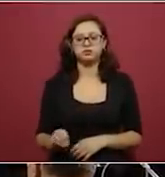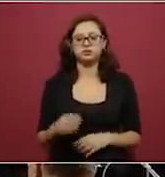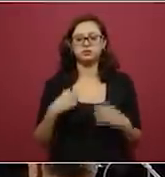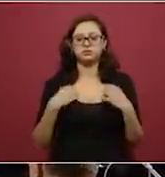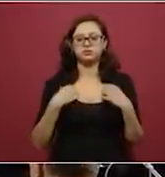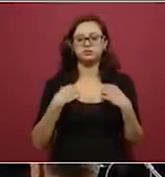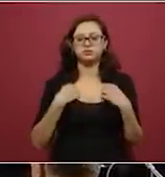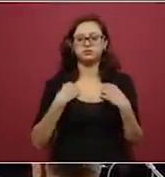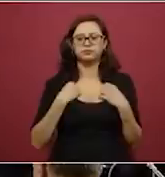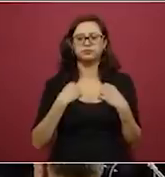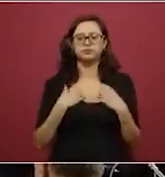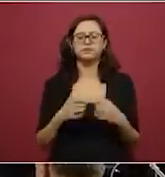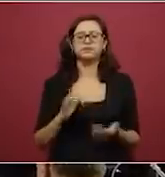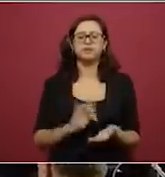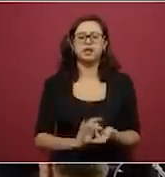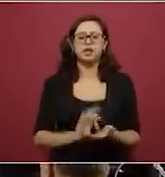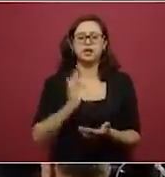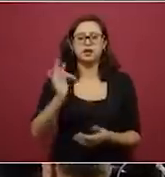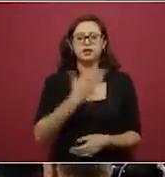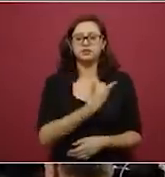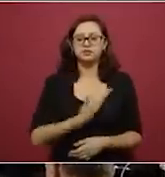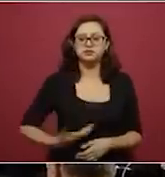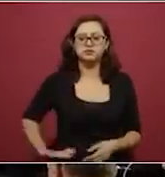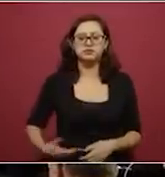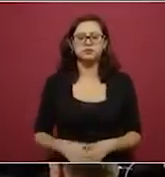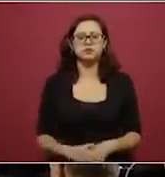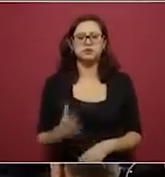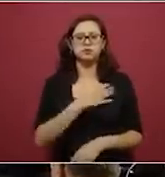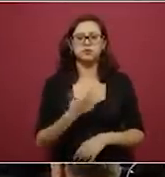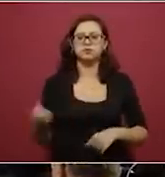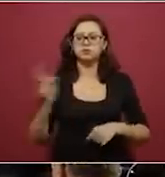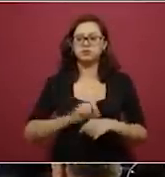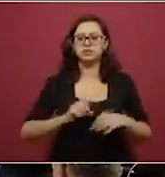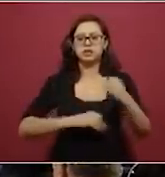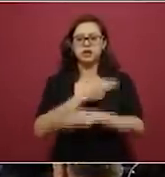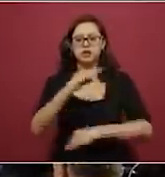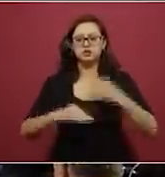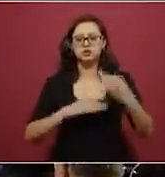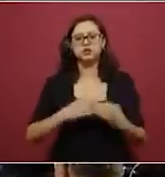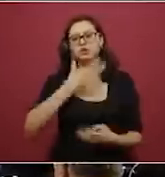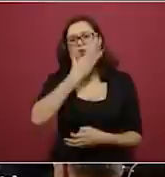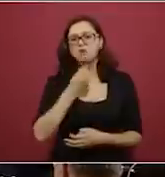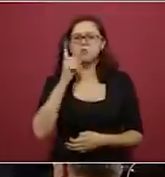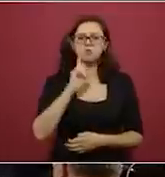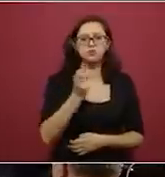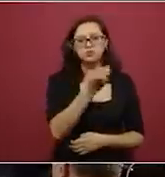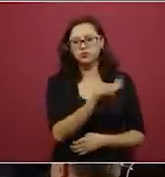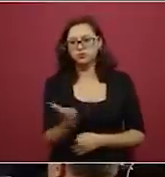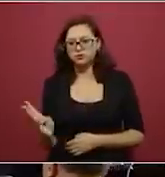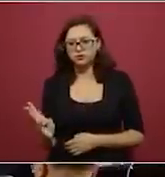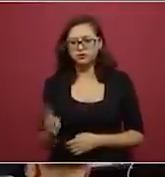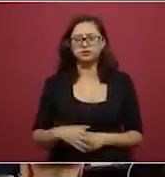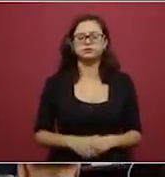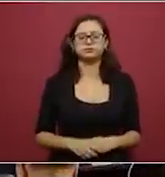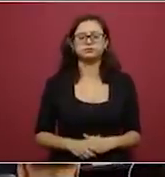gracias señor presidente muy buenos días a todos a todos ustedes e